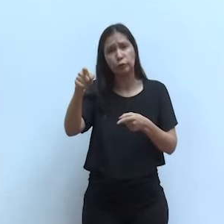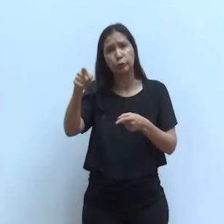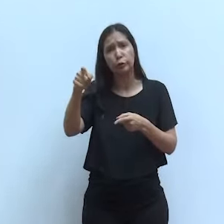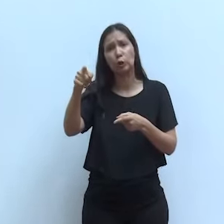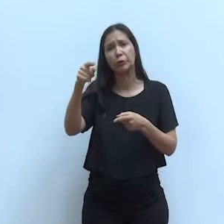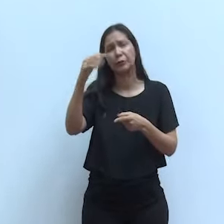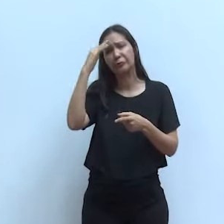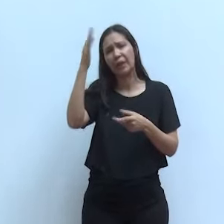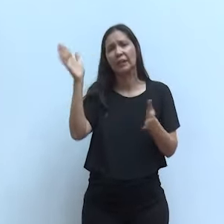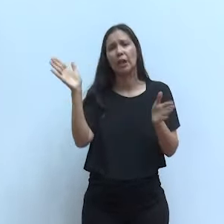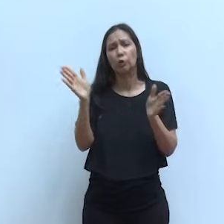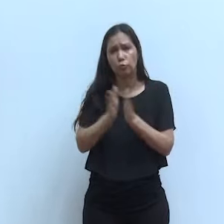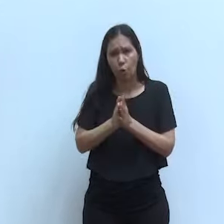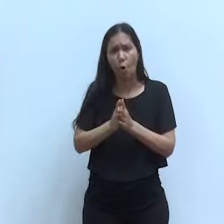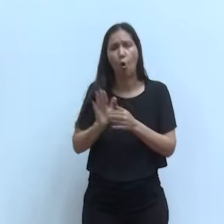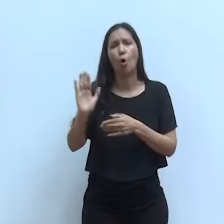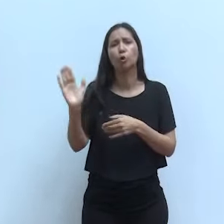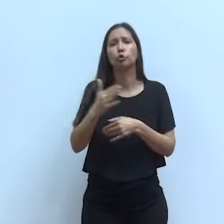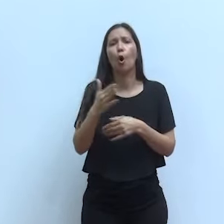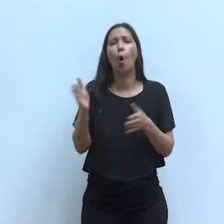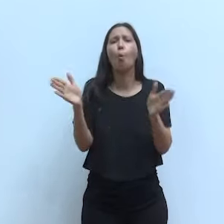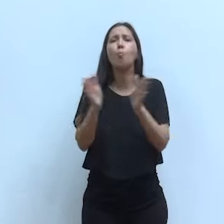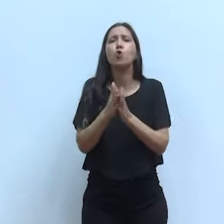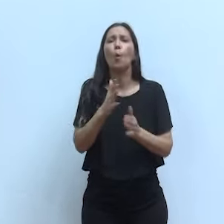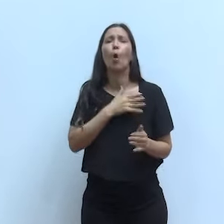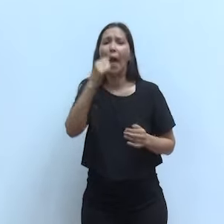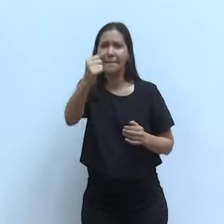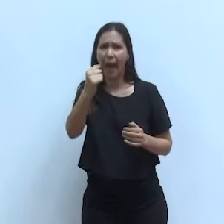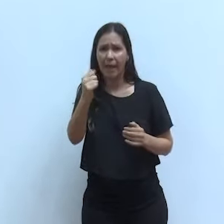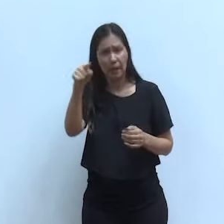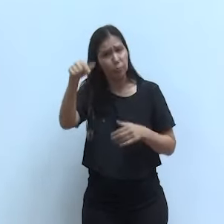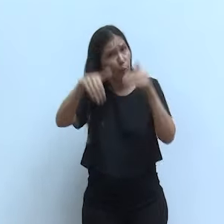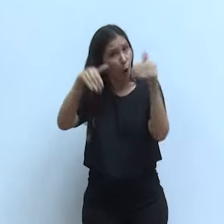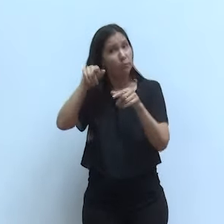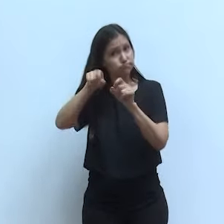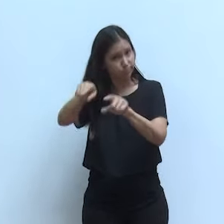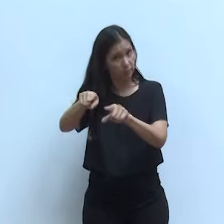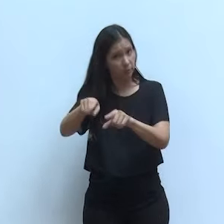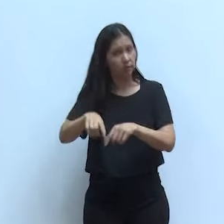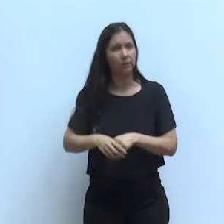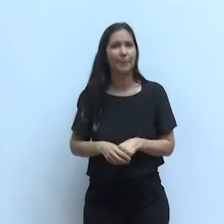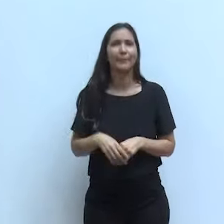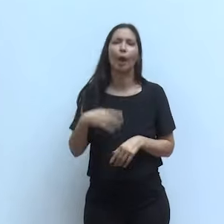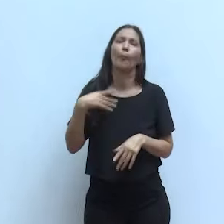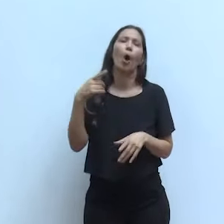patria ahí hubo digamos digo para no hacernos siempre de AR aquiri no autoflagelarse